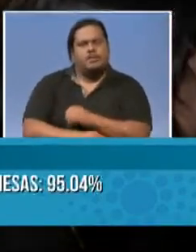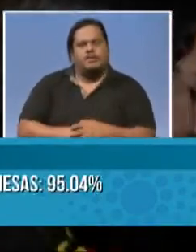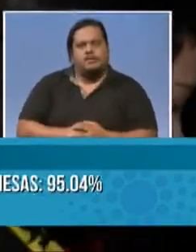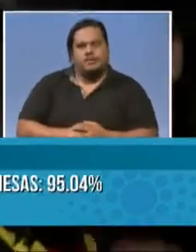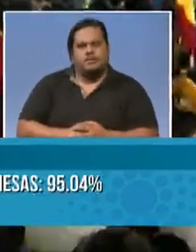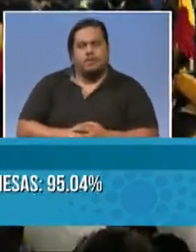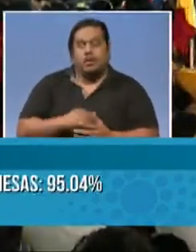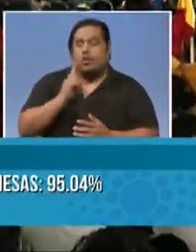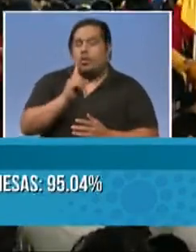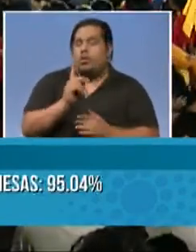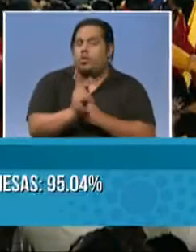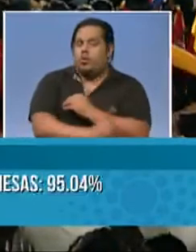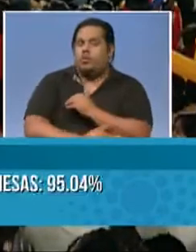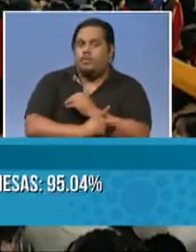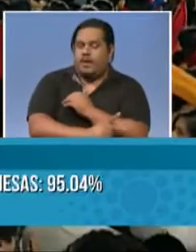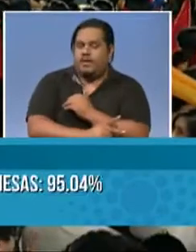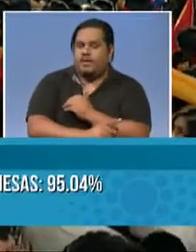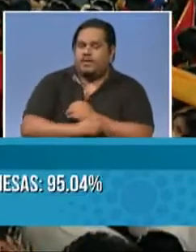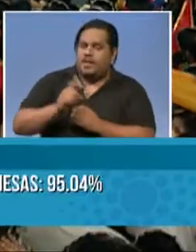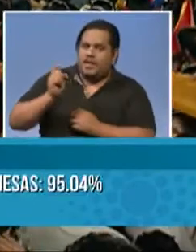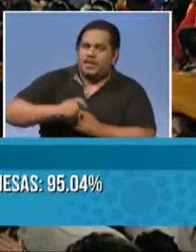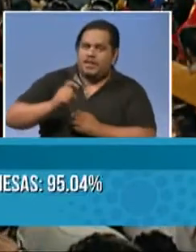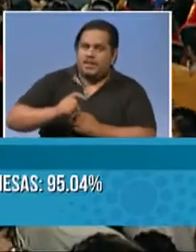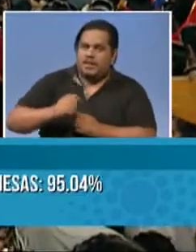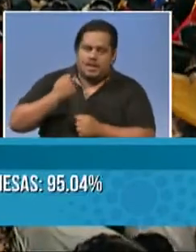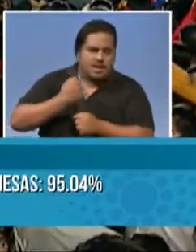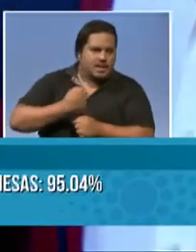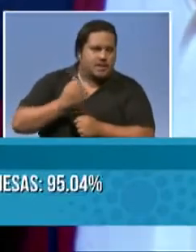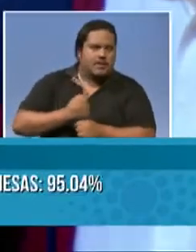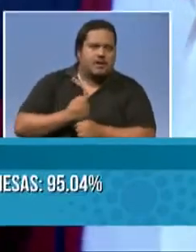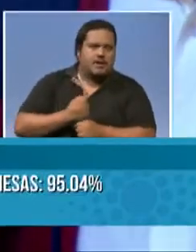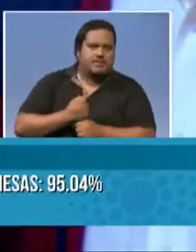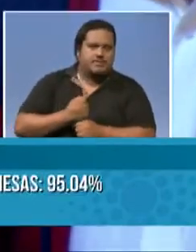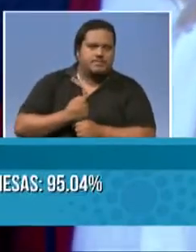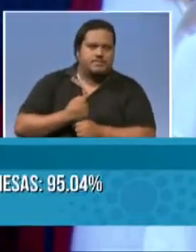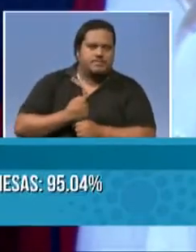Un país que necesita trabajar